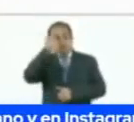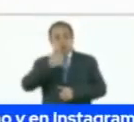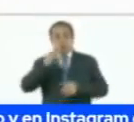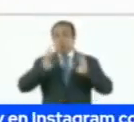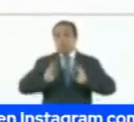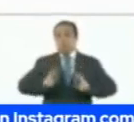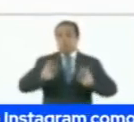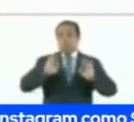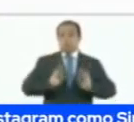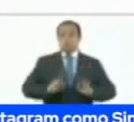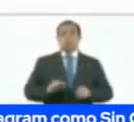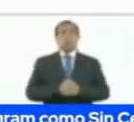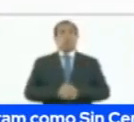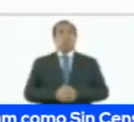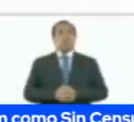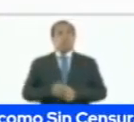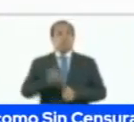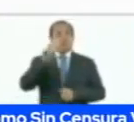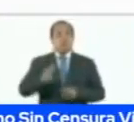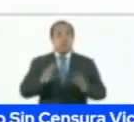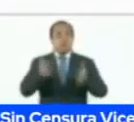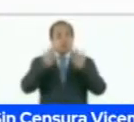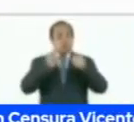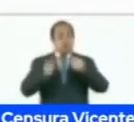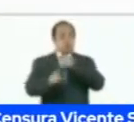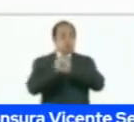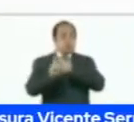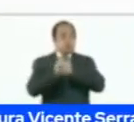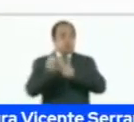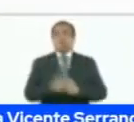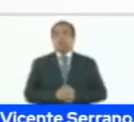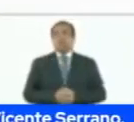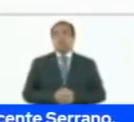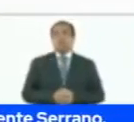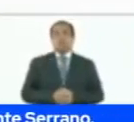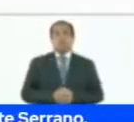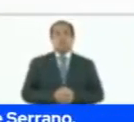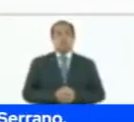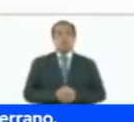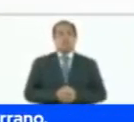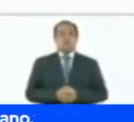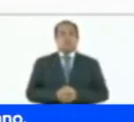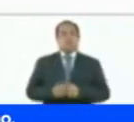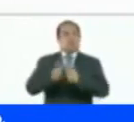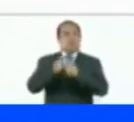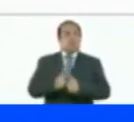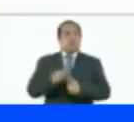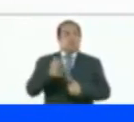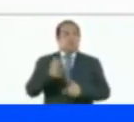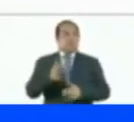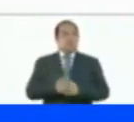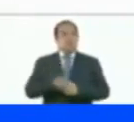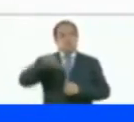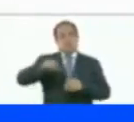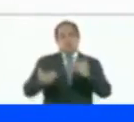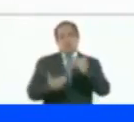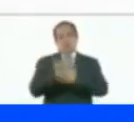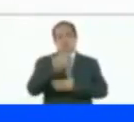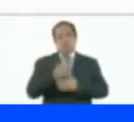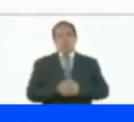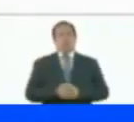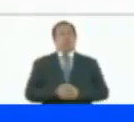tranquila la noche, realmente ya sin ninguna problemática, y estuvieron así hasta hoy por